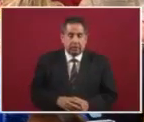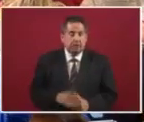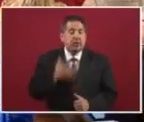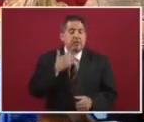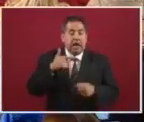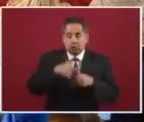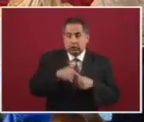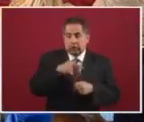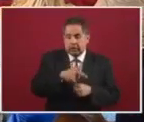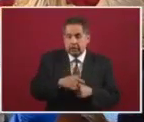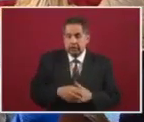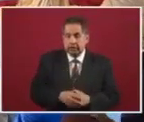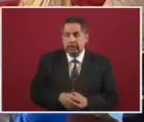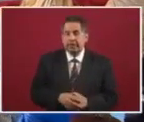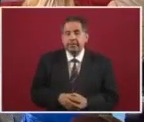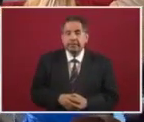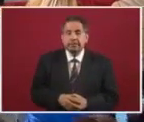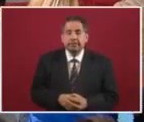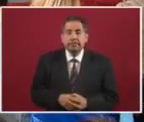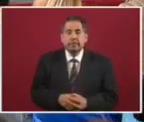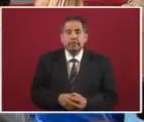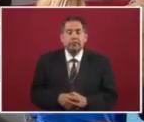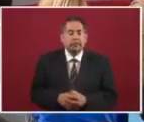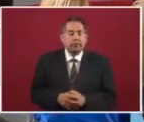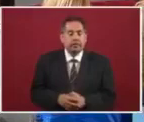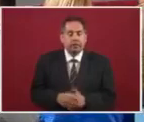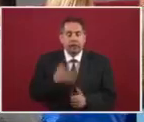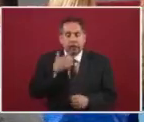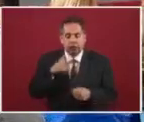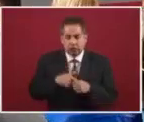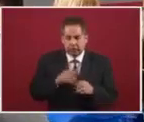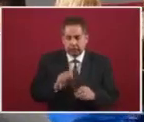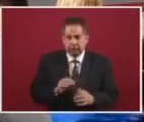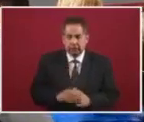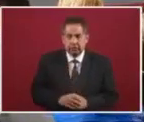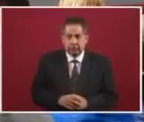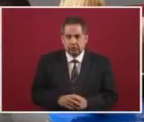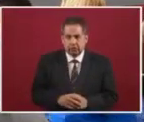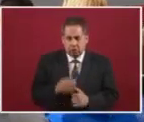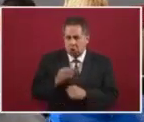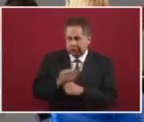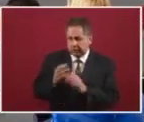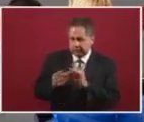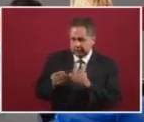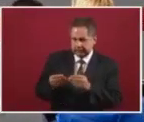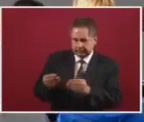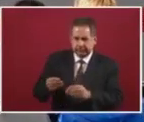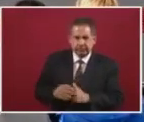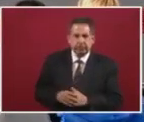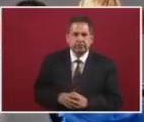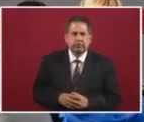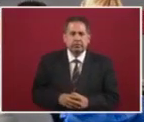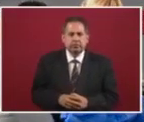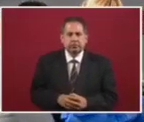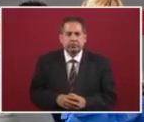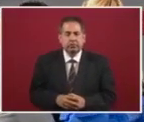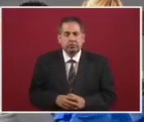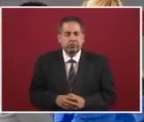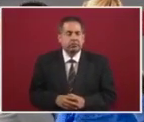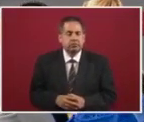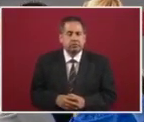¿Gasolina? Sí. Ahorita vamos hay un desglose.